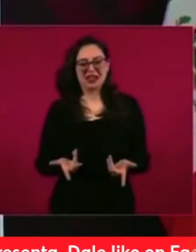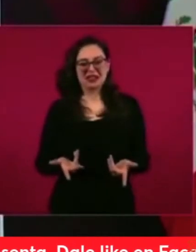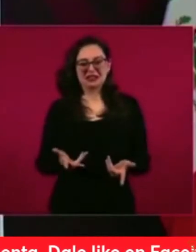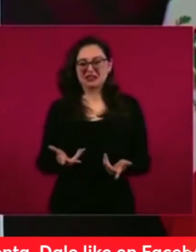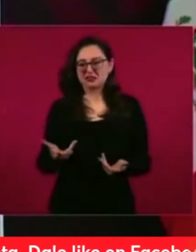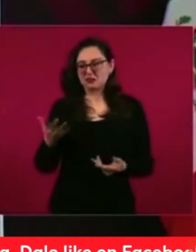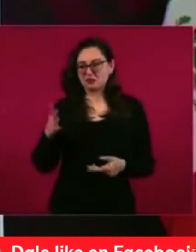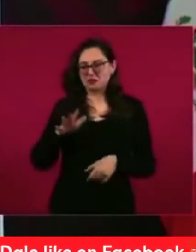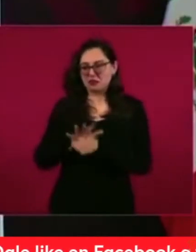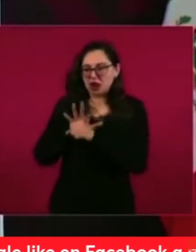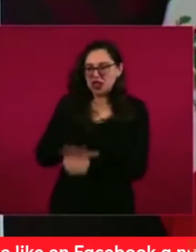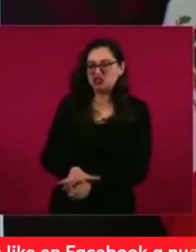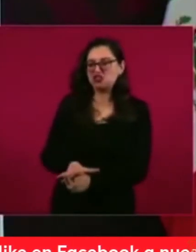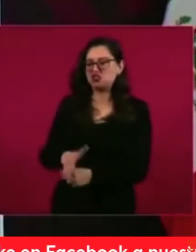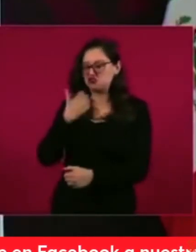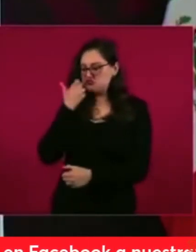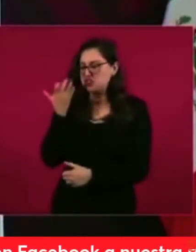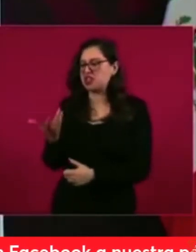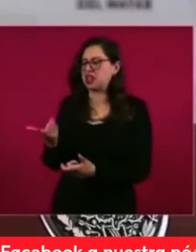chantajista,